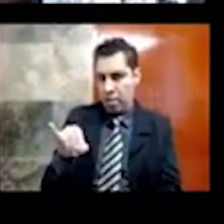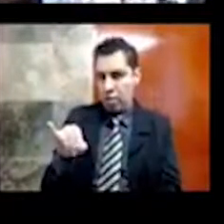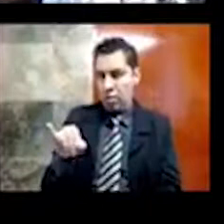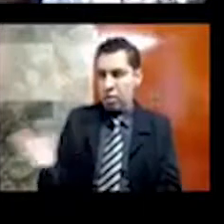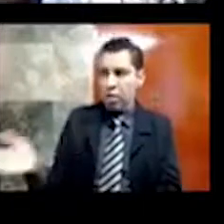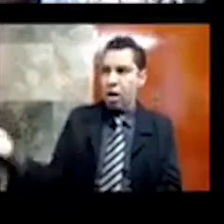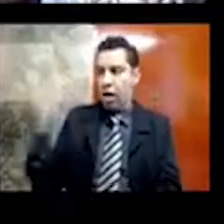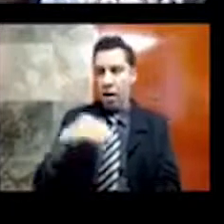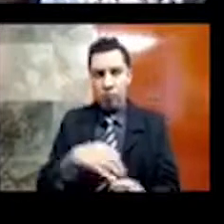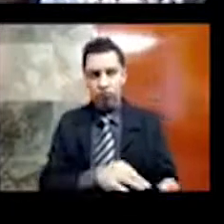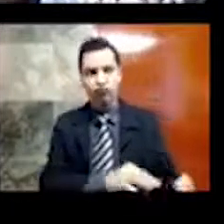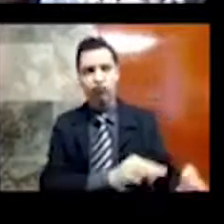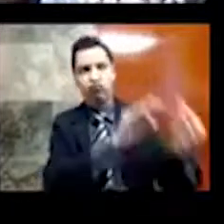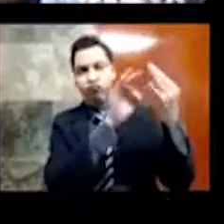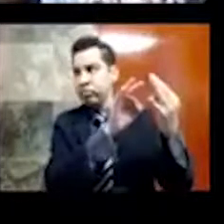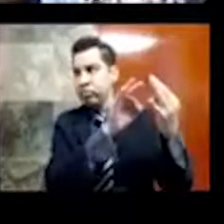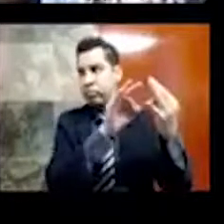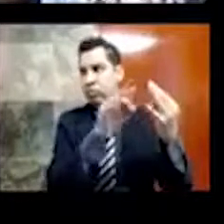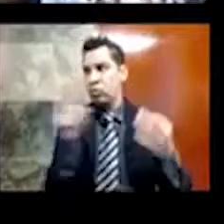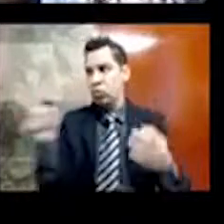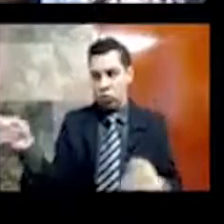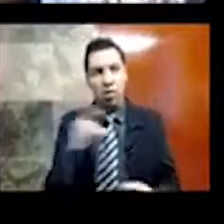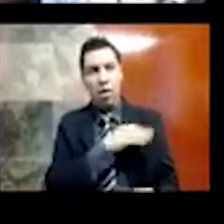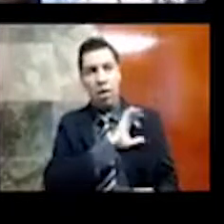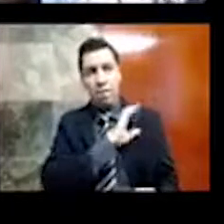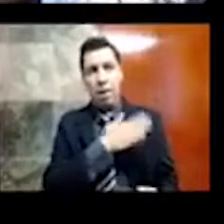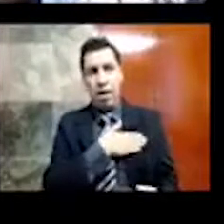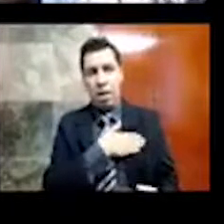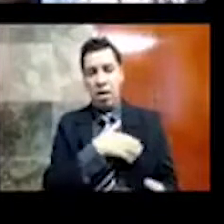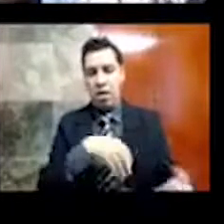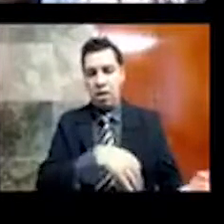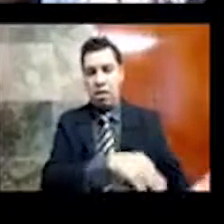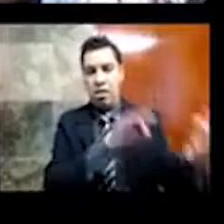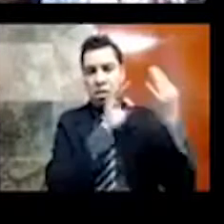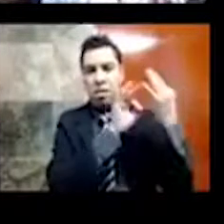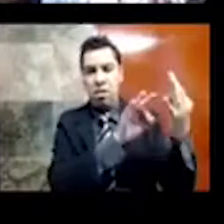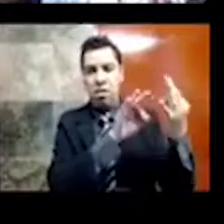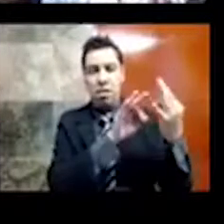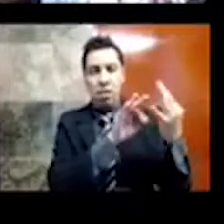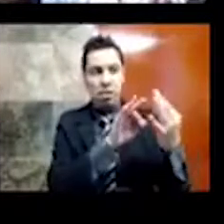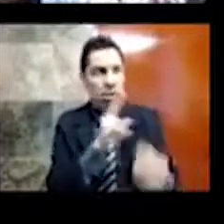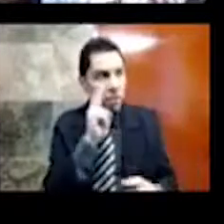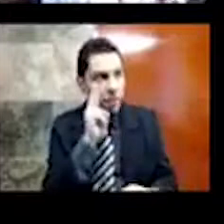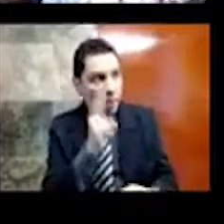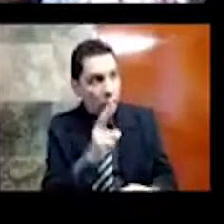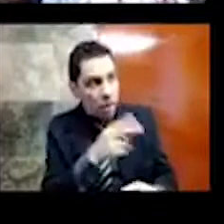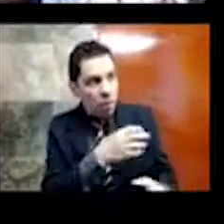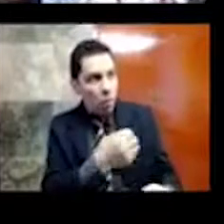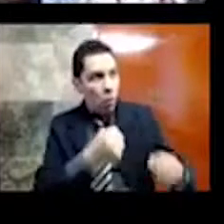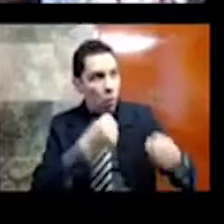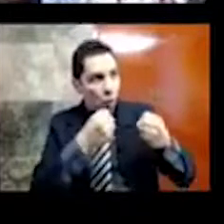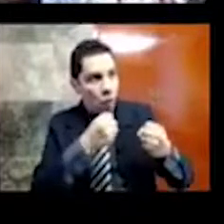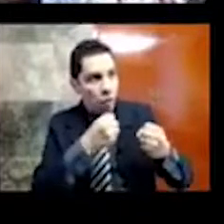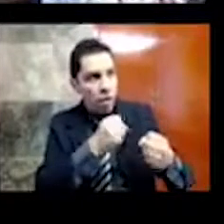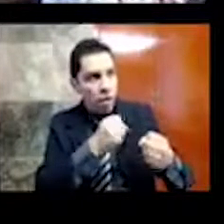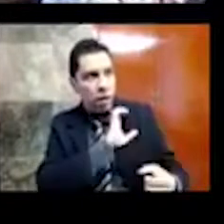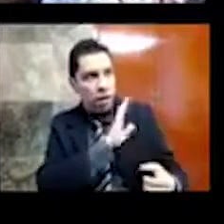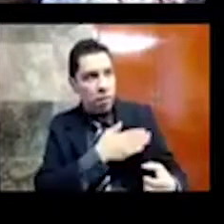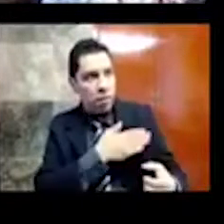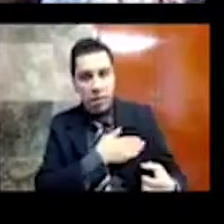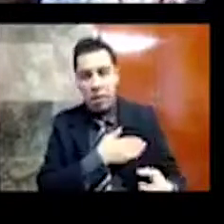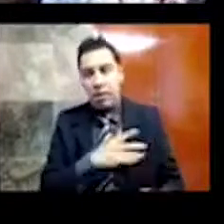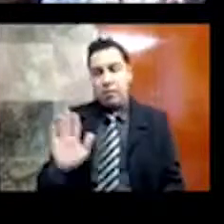españoles para probar, y cuando ven el poder que tienen los españoles, hacen la alianza. Sí, o